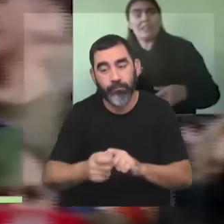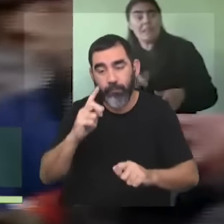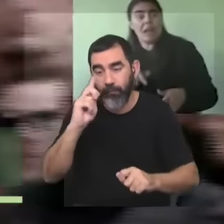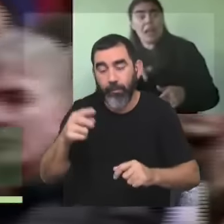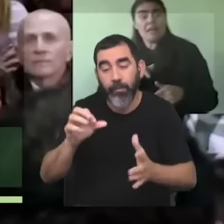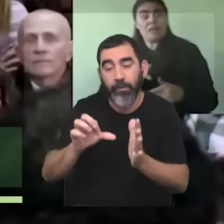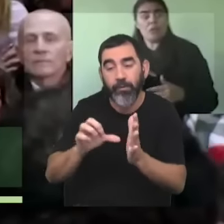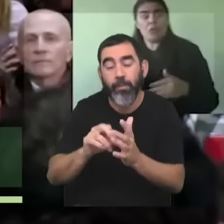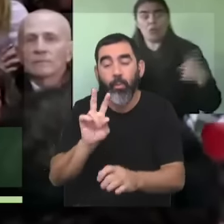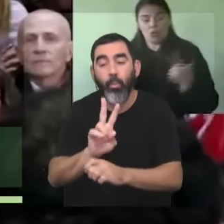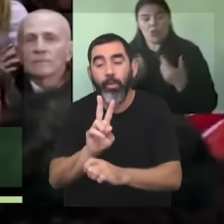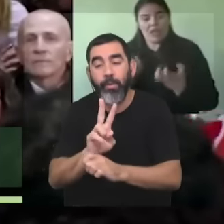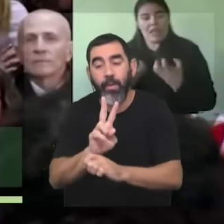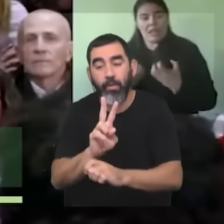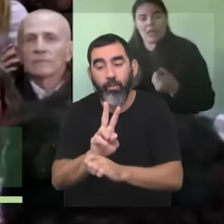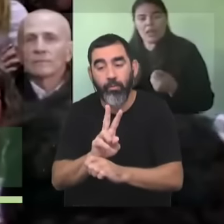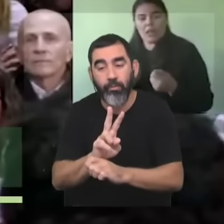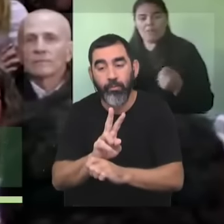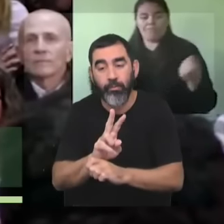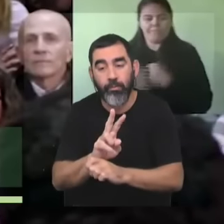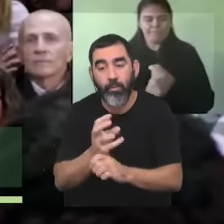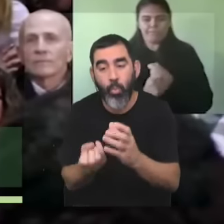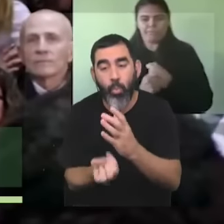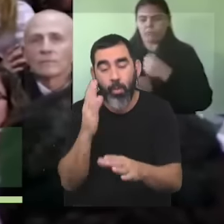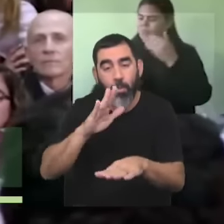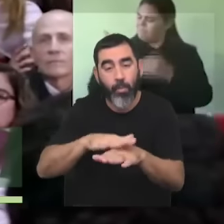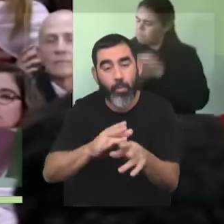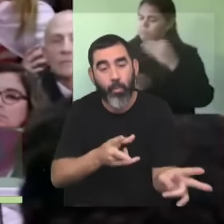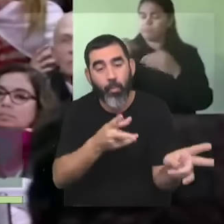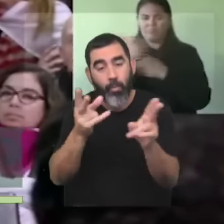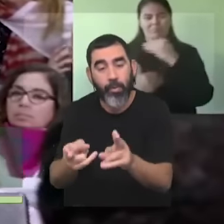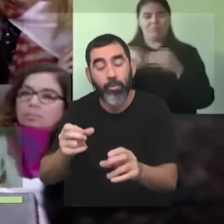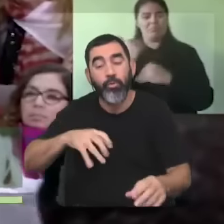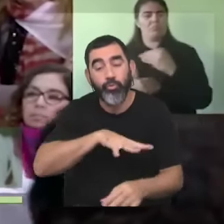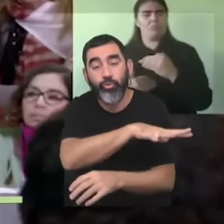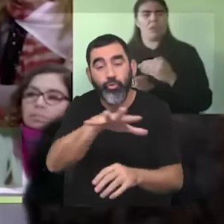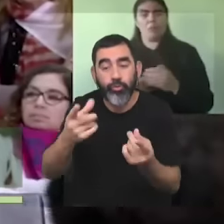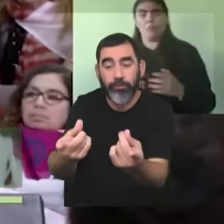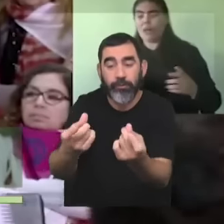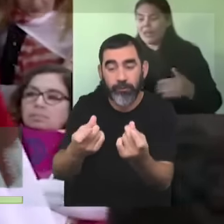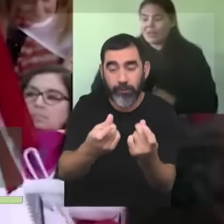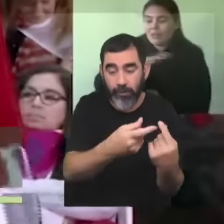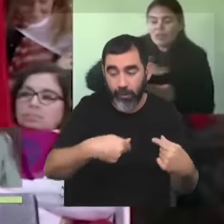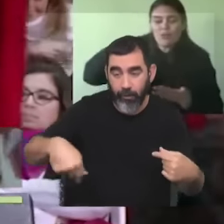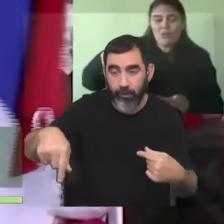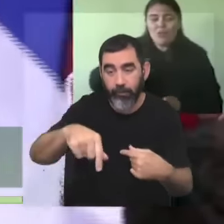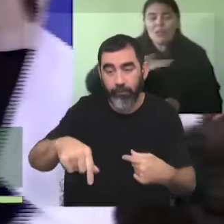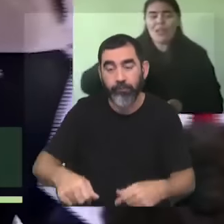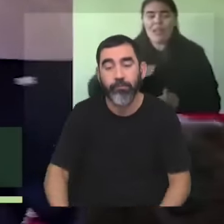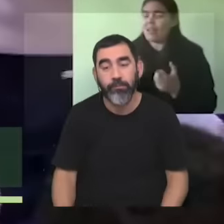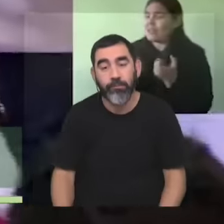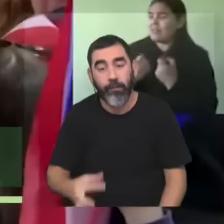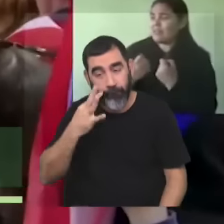sistema de cuidado y pasemos a una nueva fase porque nuestra sociedad nos precisa la